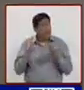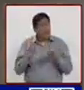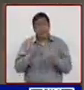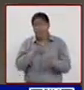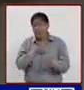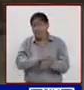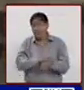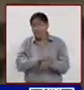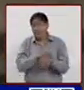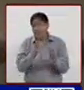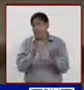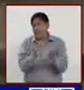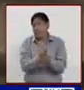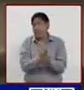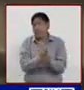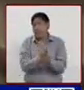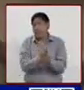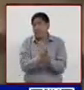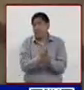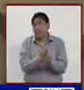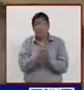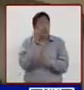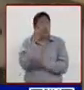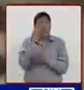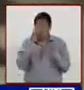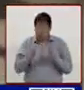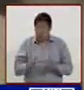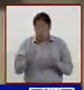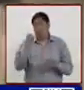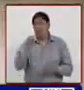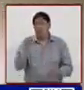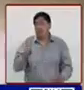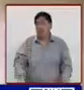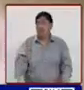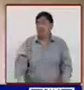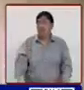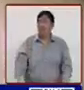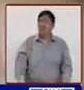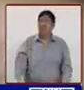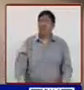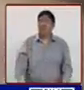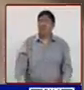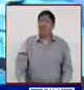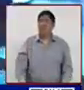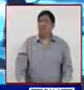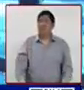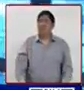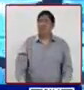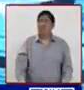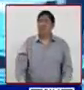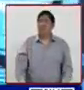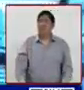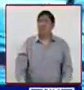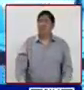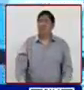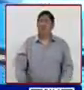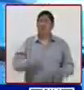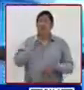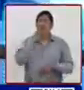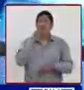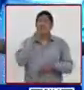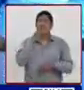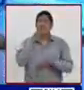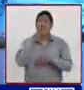ahora y está en las celdas de la FELCE. O colombiano, perdón, súbdito colombiano, que es... A venezolano, nos